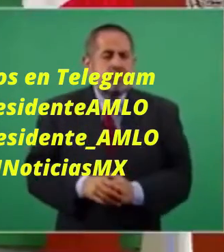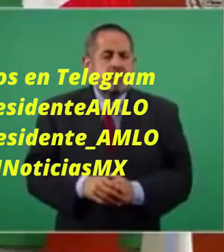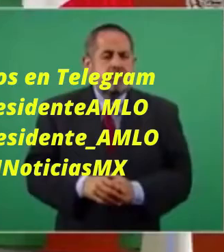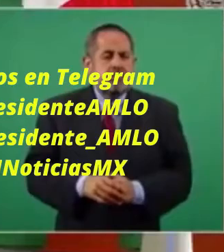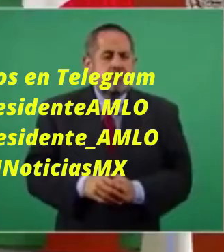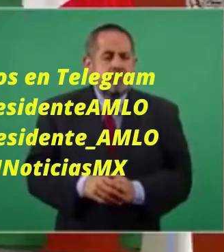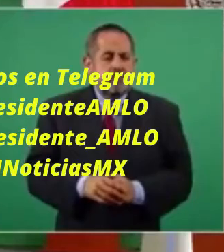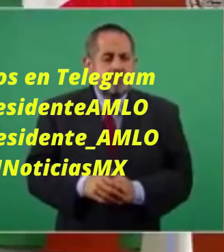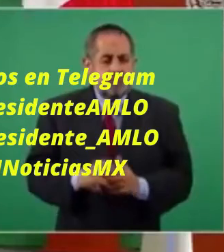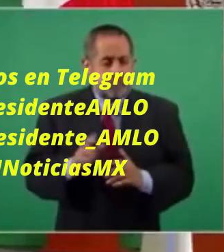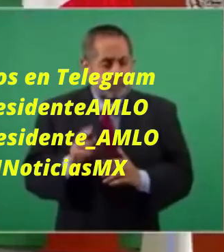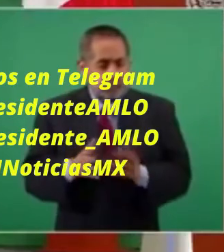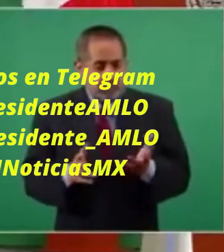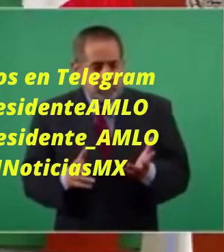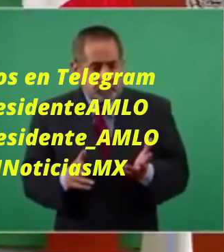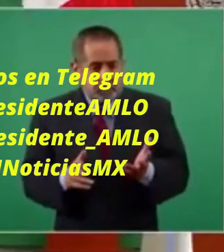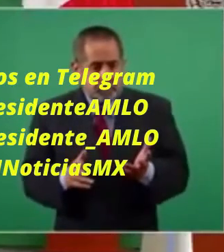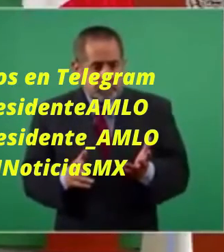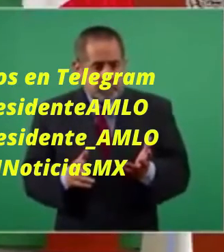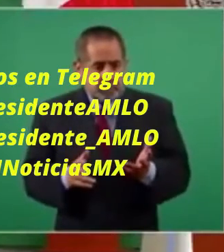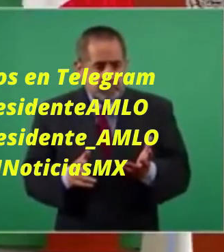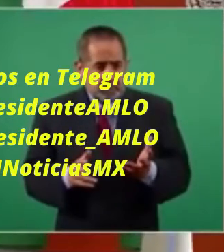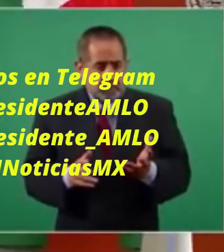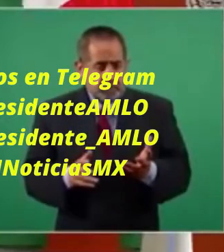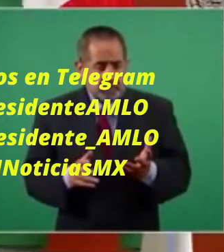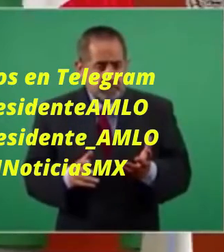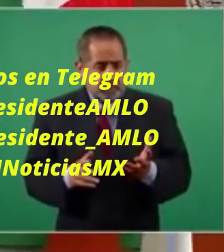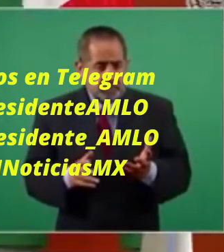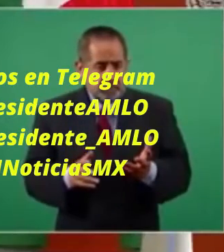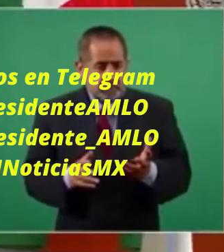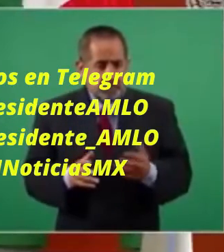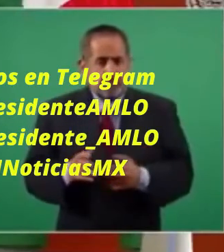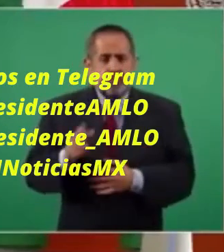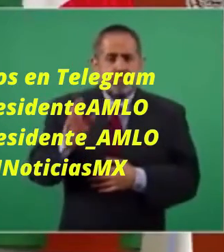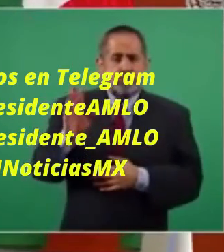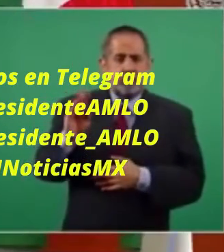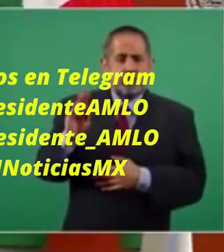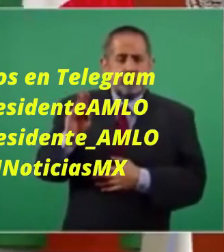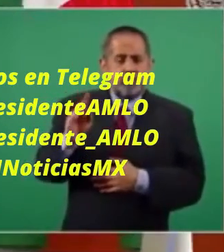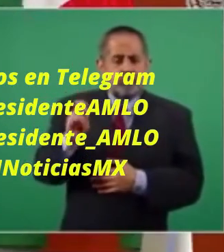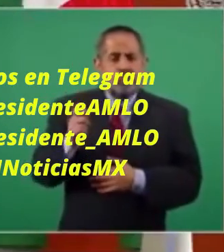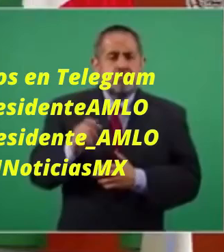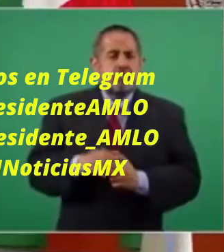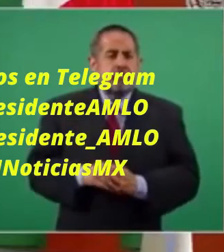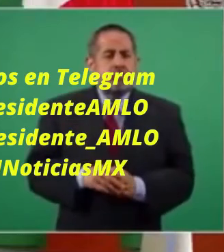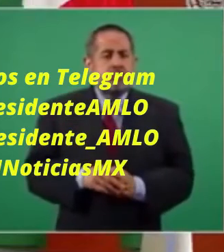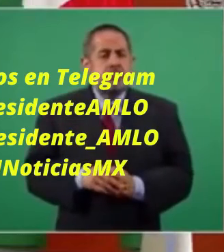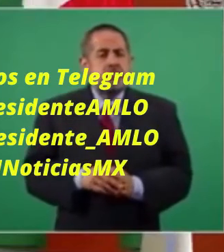8,000. Ahí terminó. Son 90.